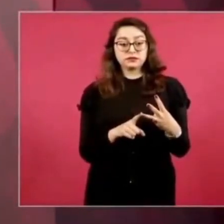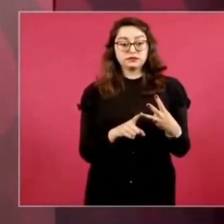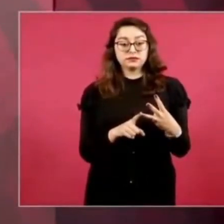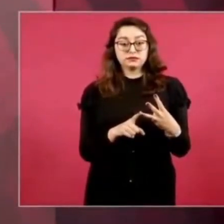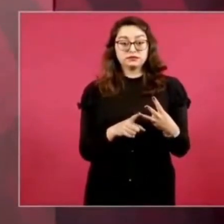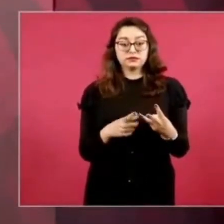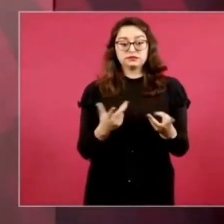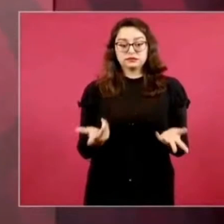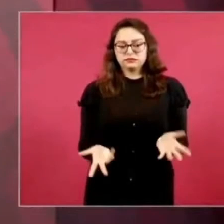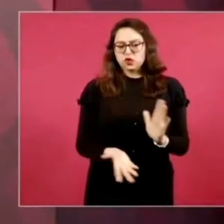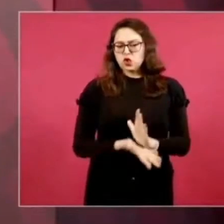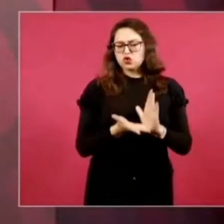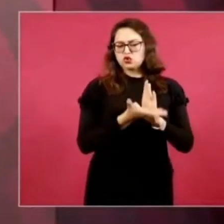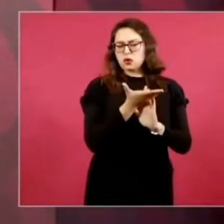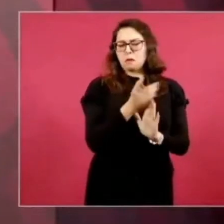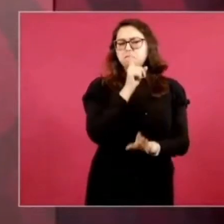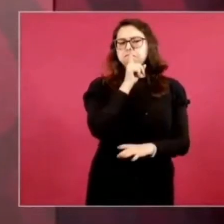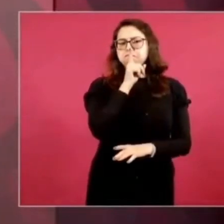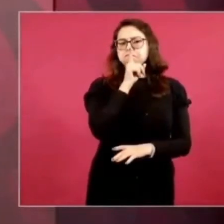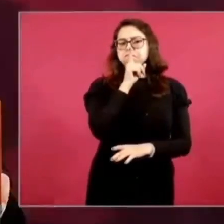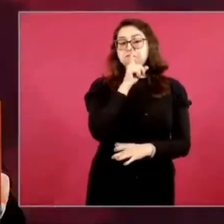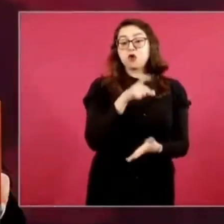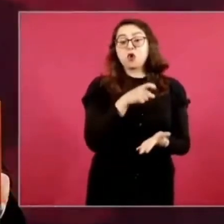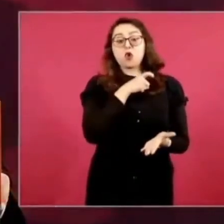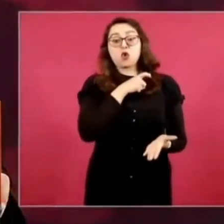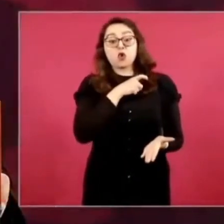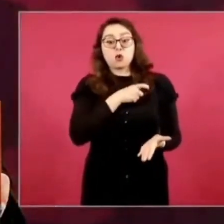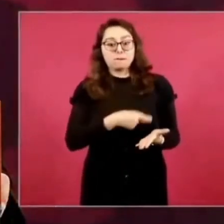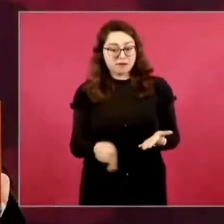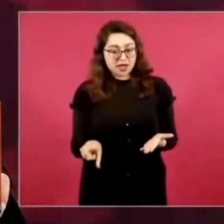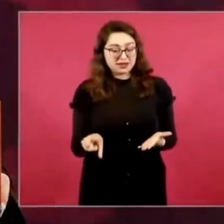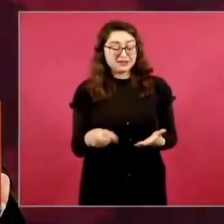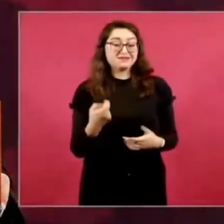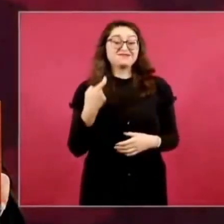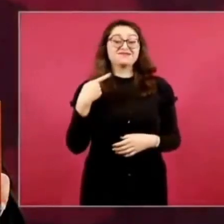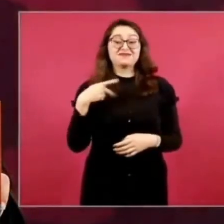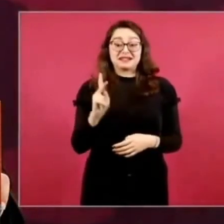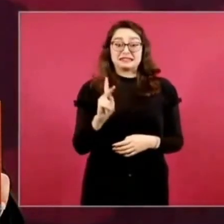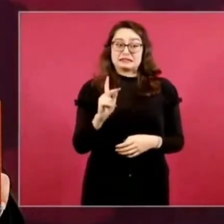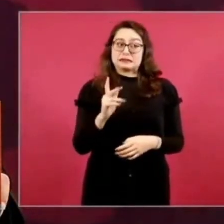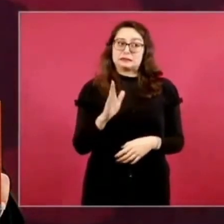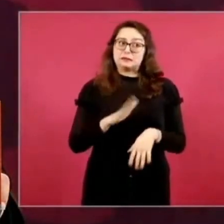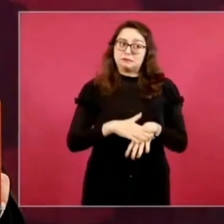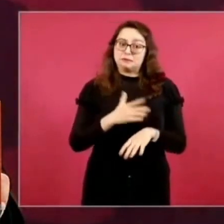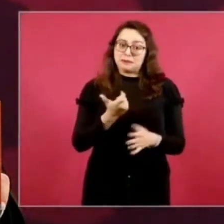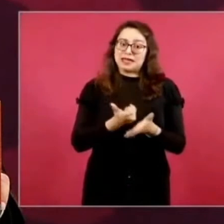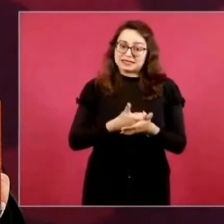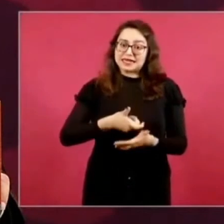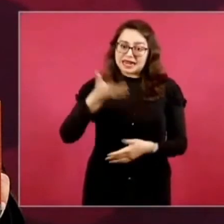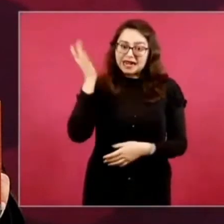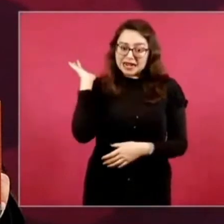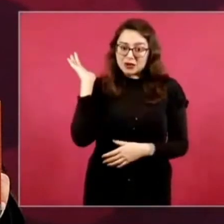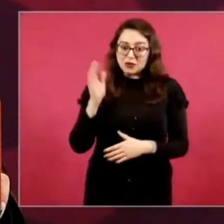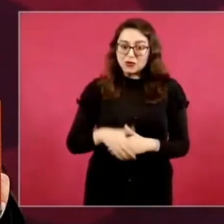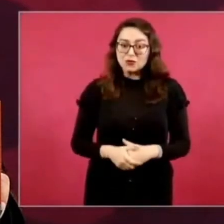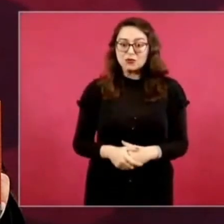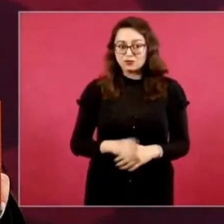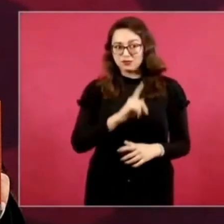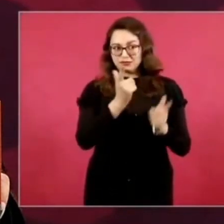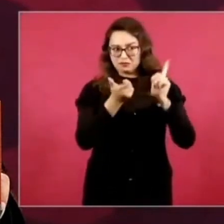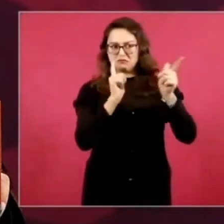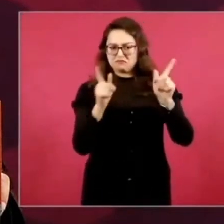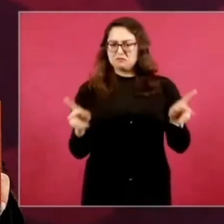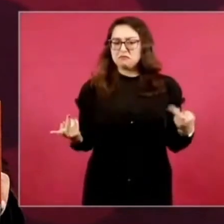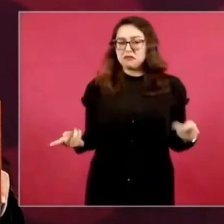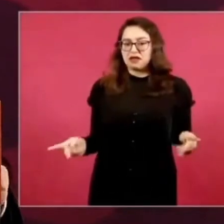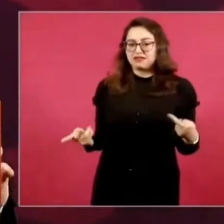otra, nada más que ya no están al mismo precio en Houston.